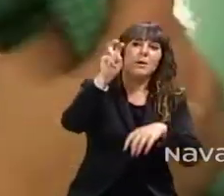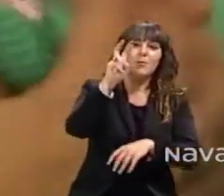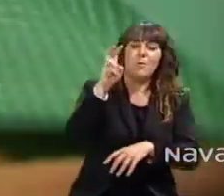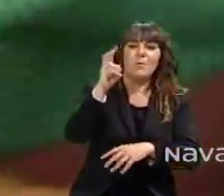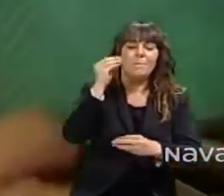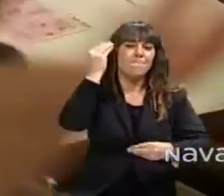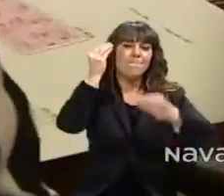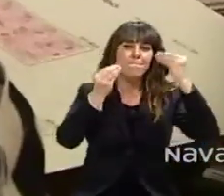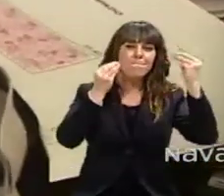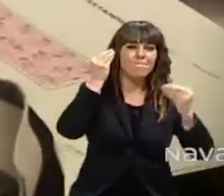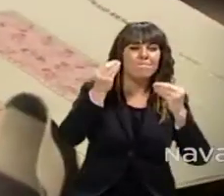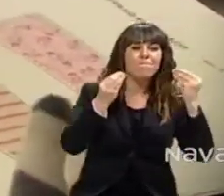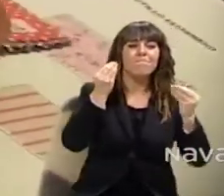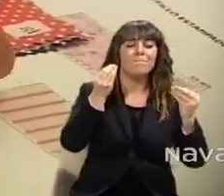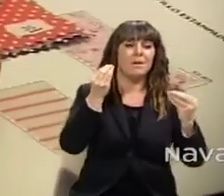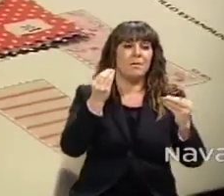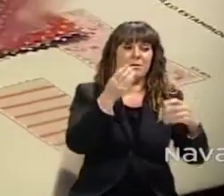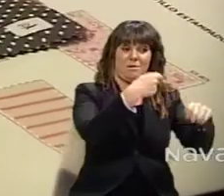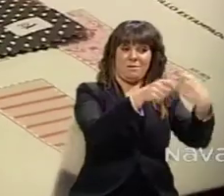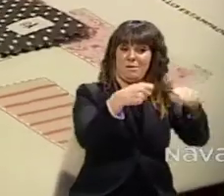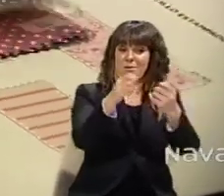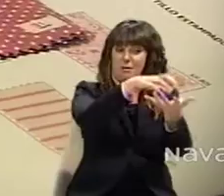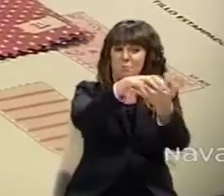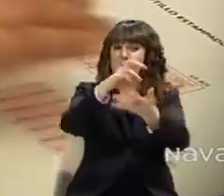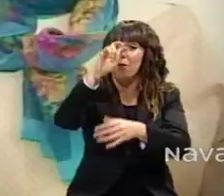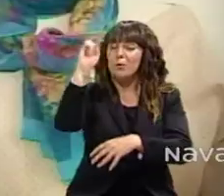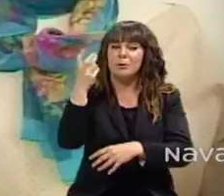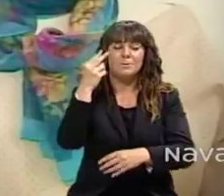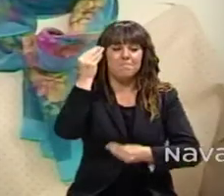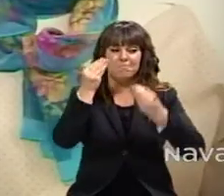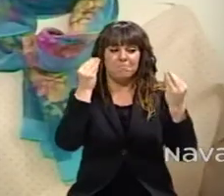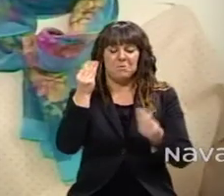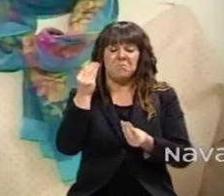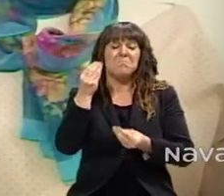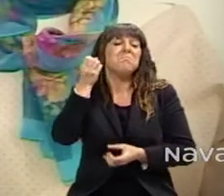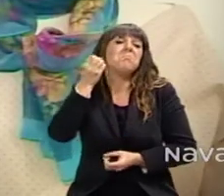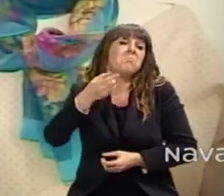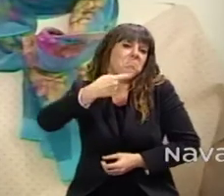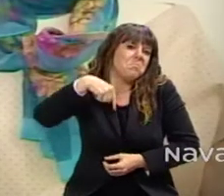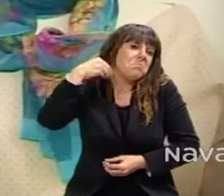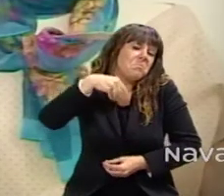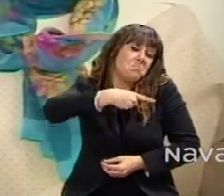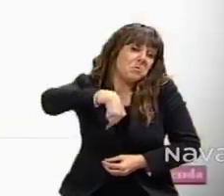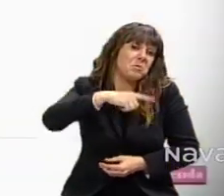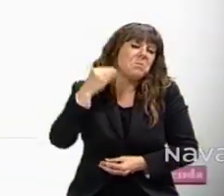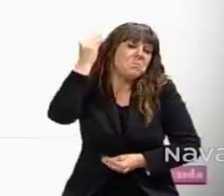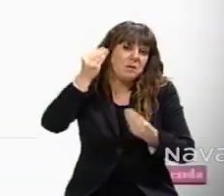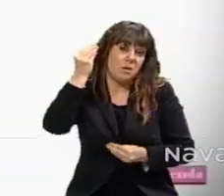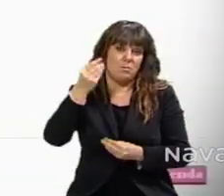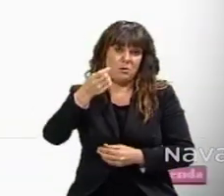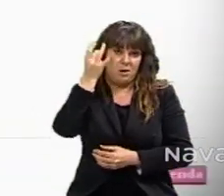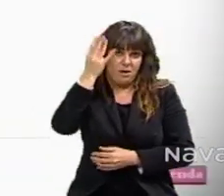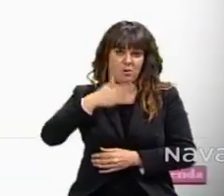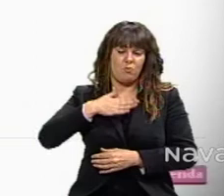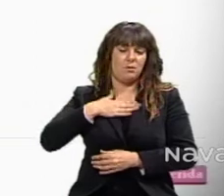poco pues lo que había en el mercado y viendo un poco lo que había fuera pues pensamos que era una buena idea y por eso nos lanzamos. Las dos más o menos